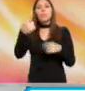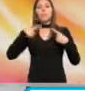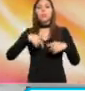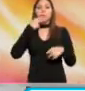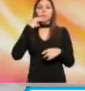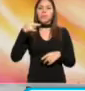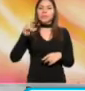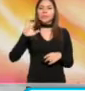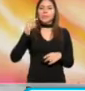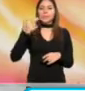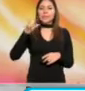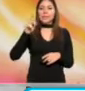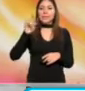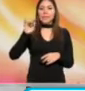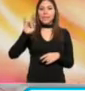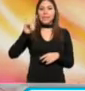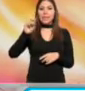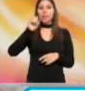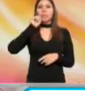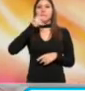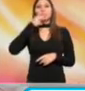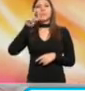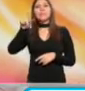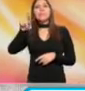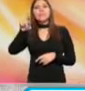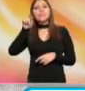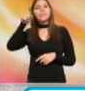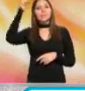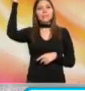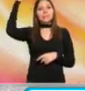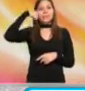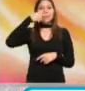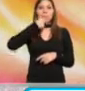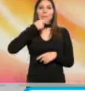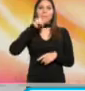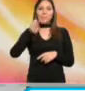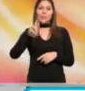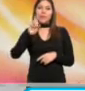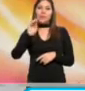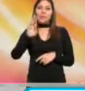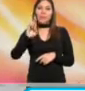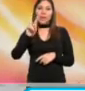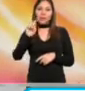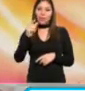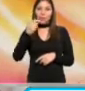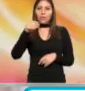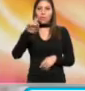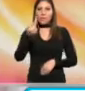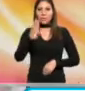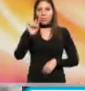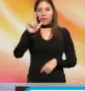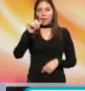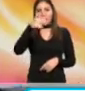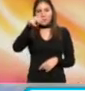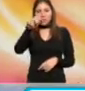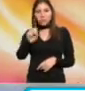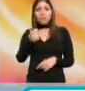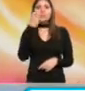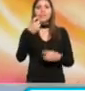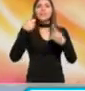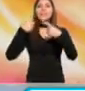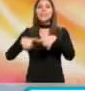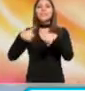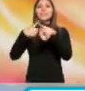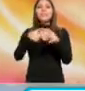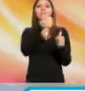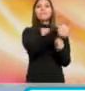Chespirito representaba un personaje independiente de Roberto Gómez Bolaños, también tuvo la delicadeza de cada uno de estos roles